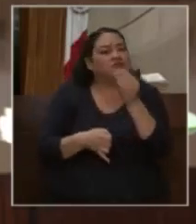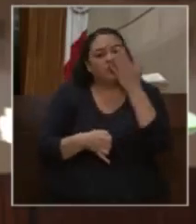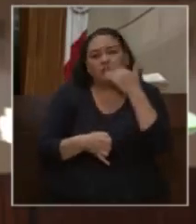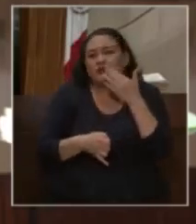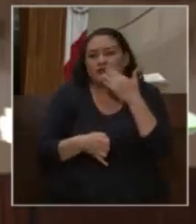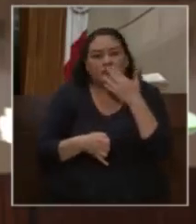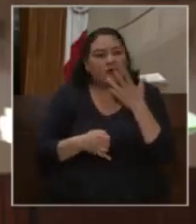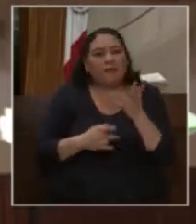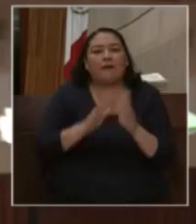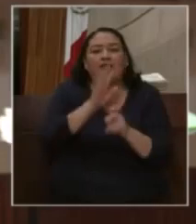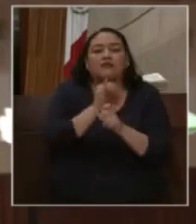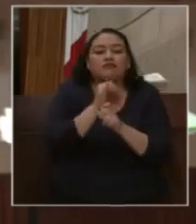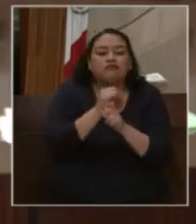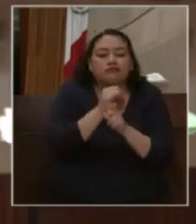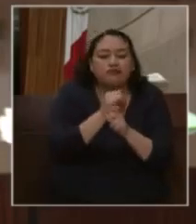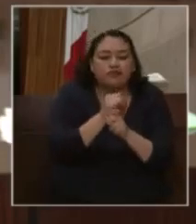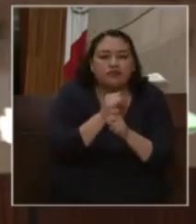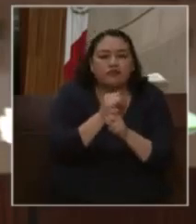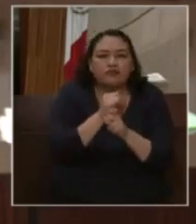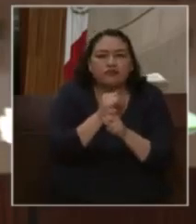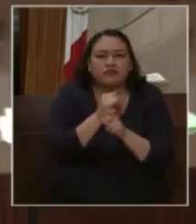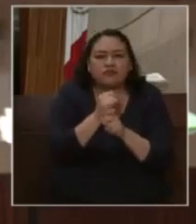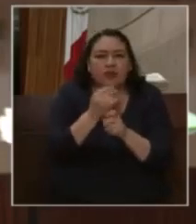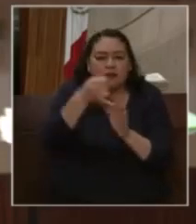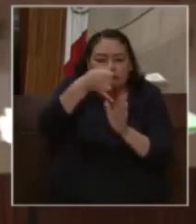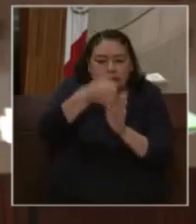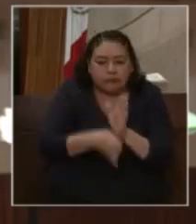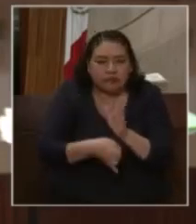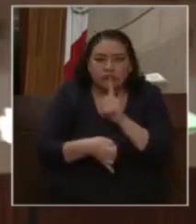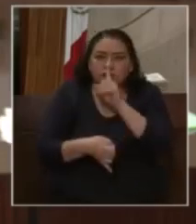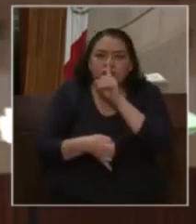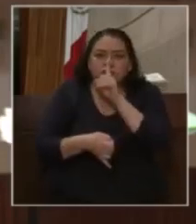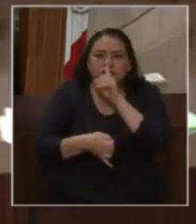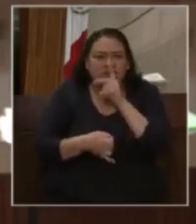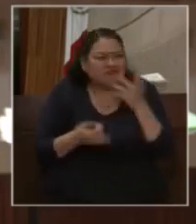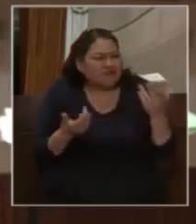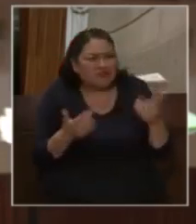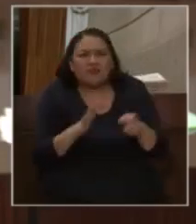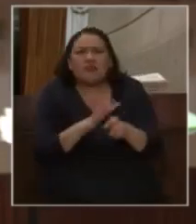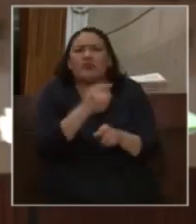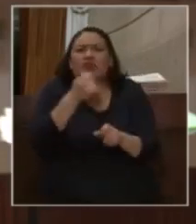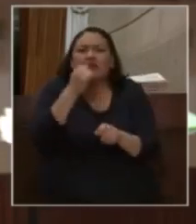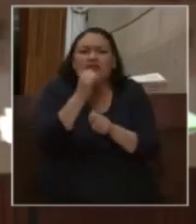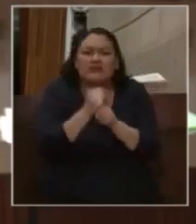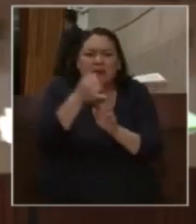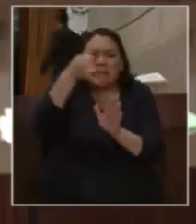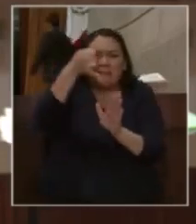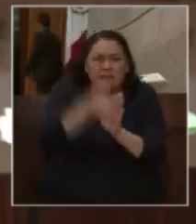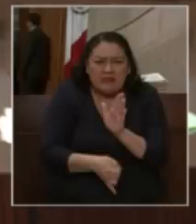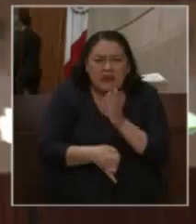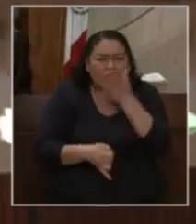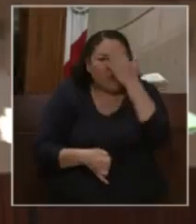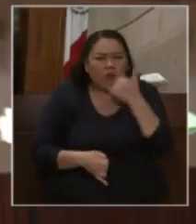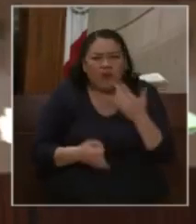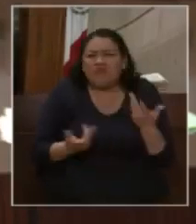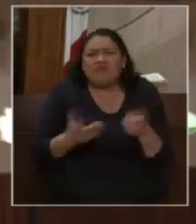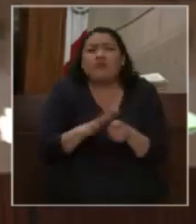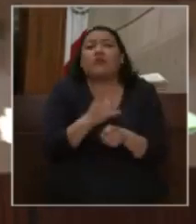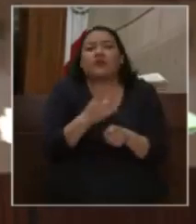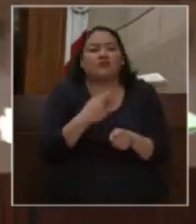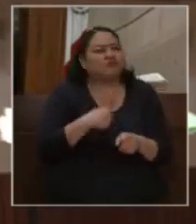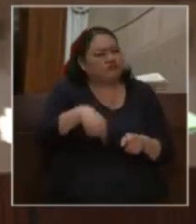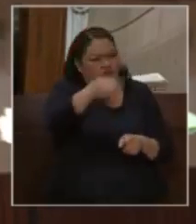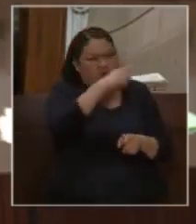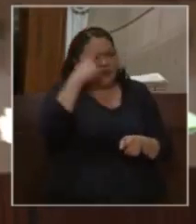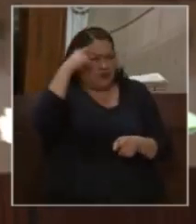y creo que la pregunta es ¿por qué no se agotaron? Toda vez que, como se sabe, estos procedimientos